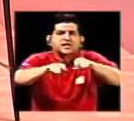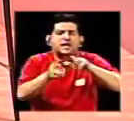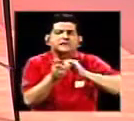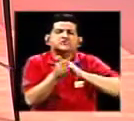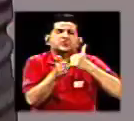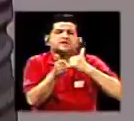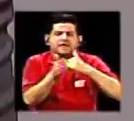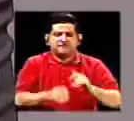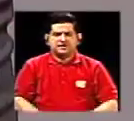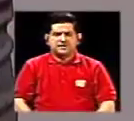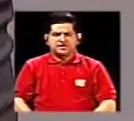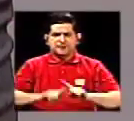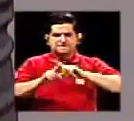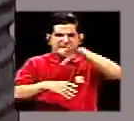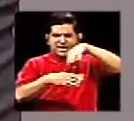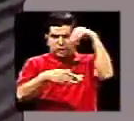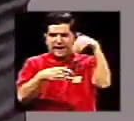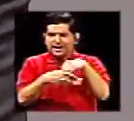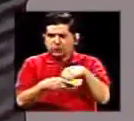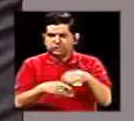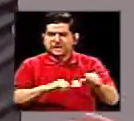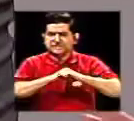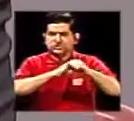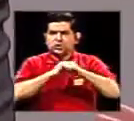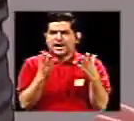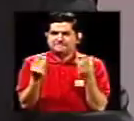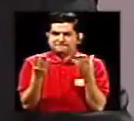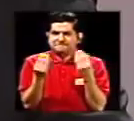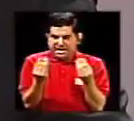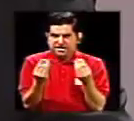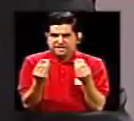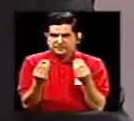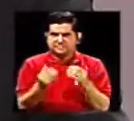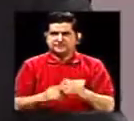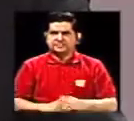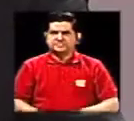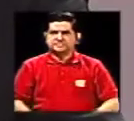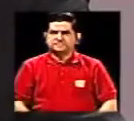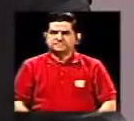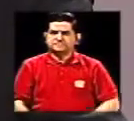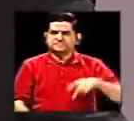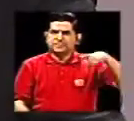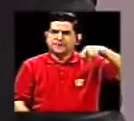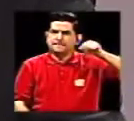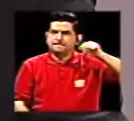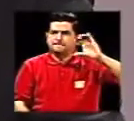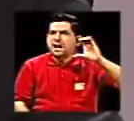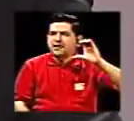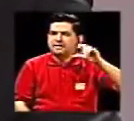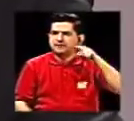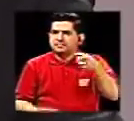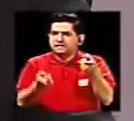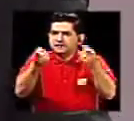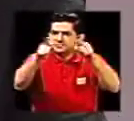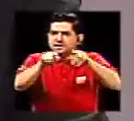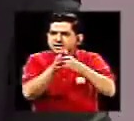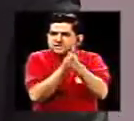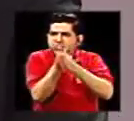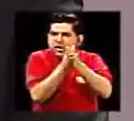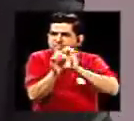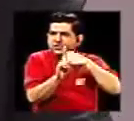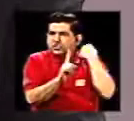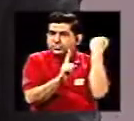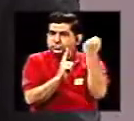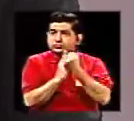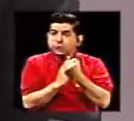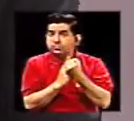debilidades. Pero digamos, en ese contexto de una campaña de miedo, el PAC habría aprovechado la